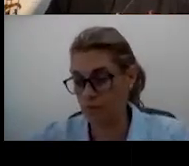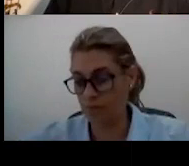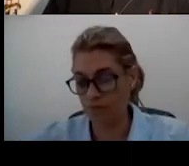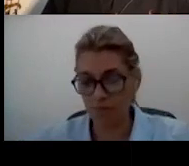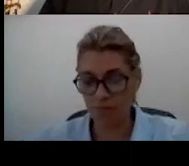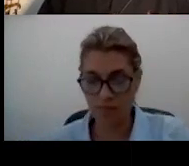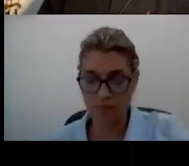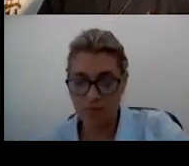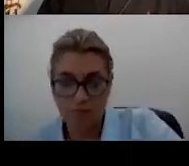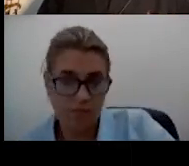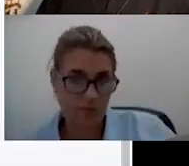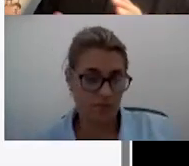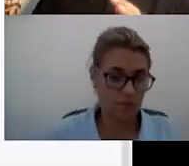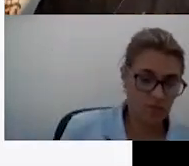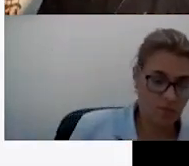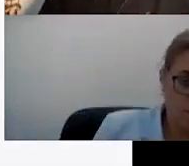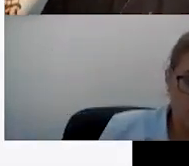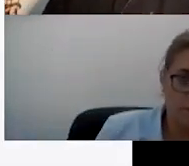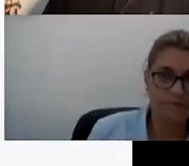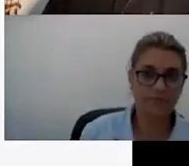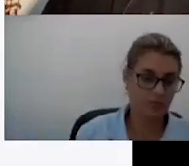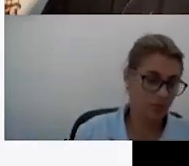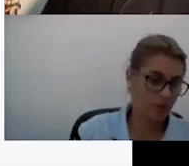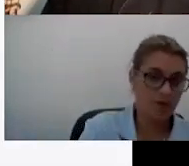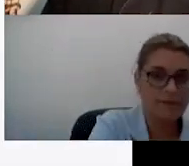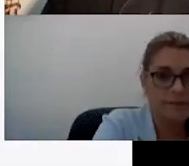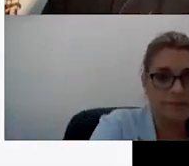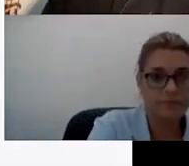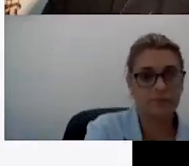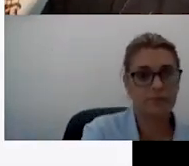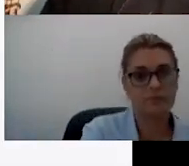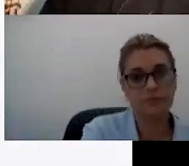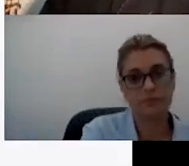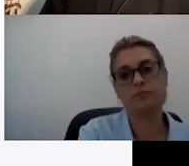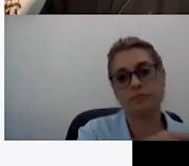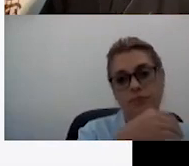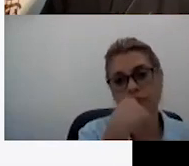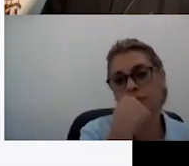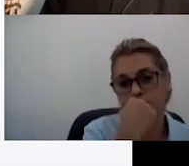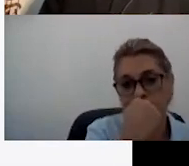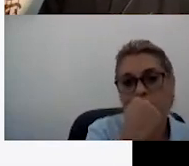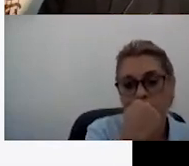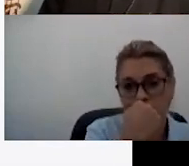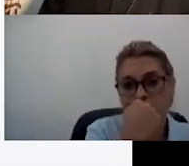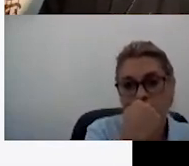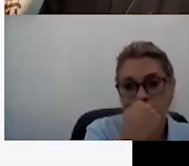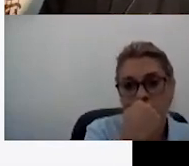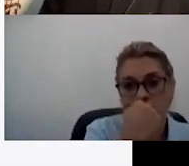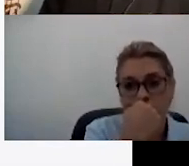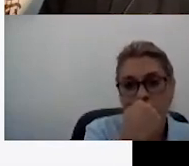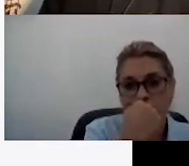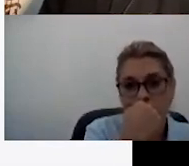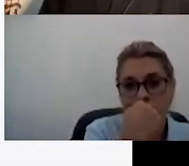México ha ganado muchísimo, ¿no? Esta es la presentación un poco más concisa que la vez pasada,